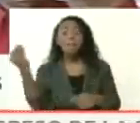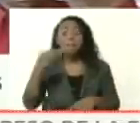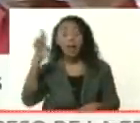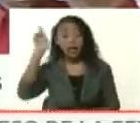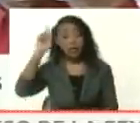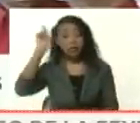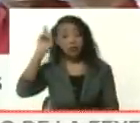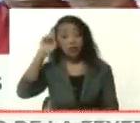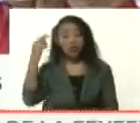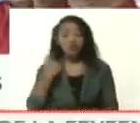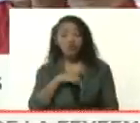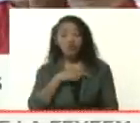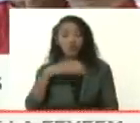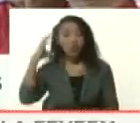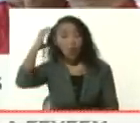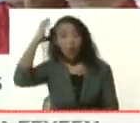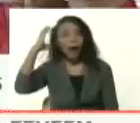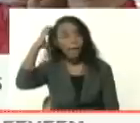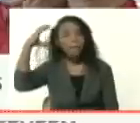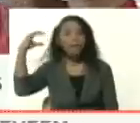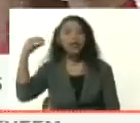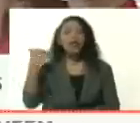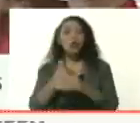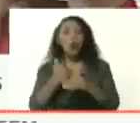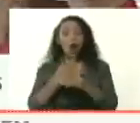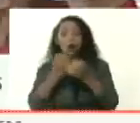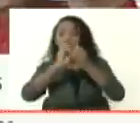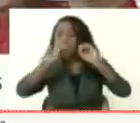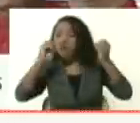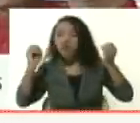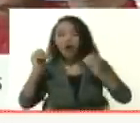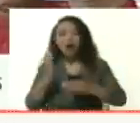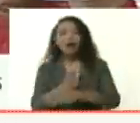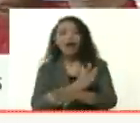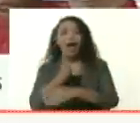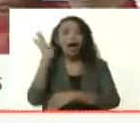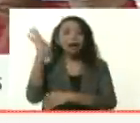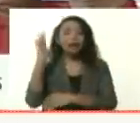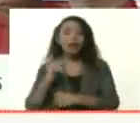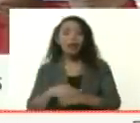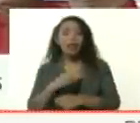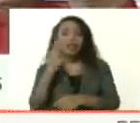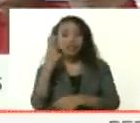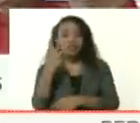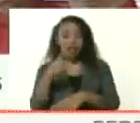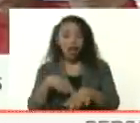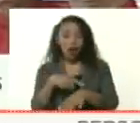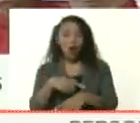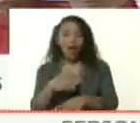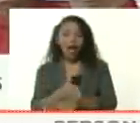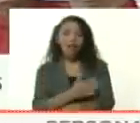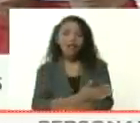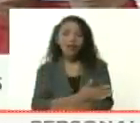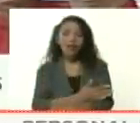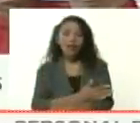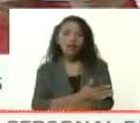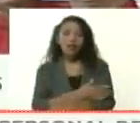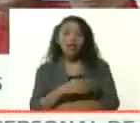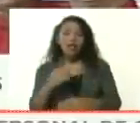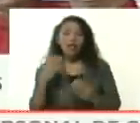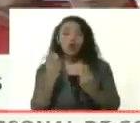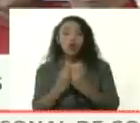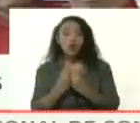tenemos la capacidad de organizar actos de 3 horas antes y con las RAS movilizamos a